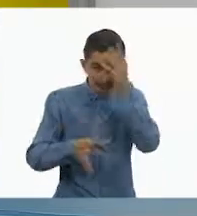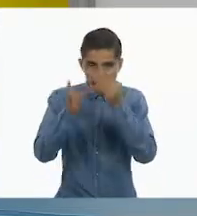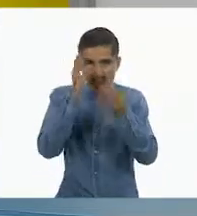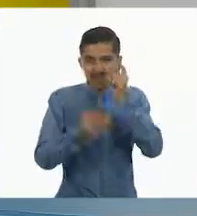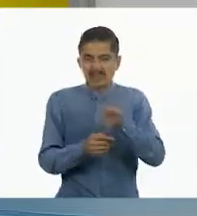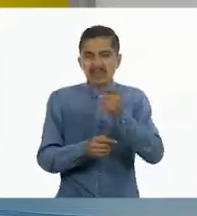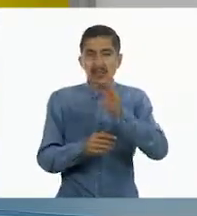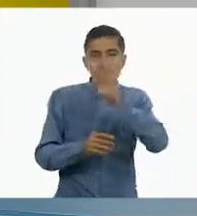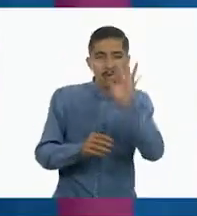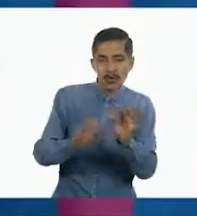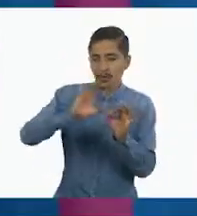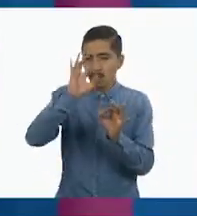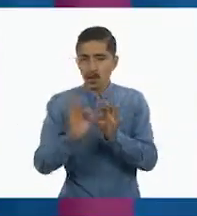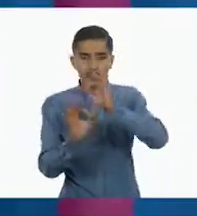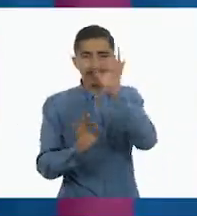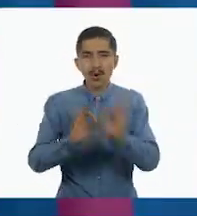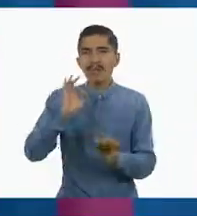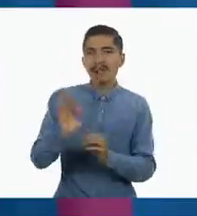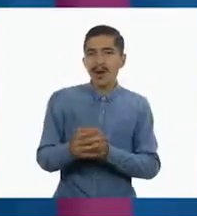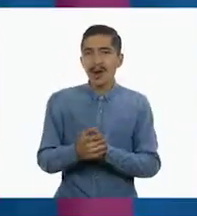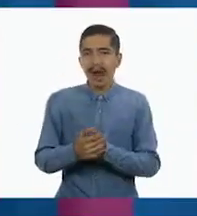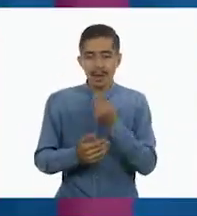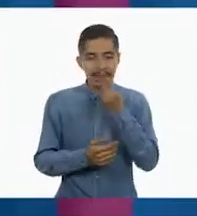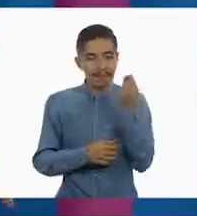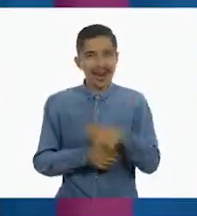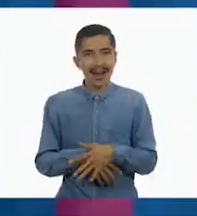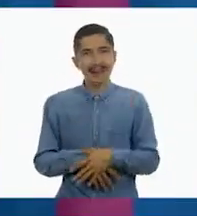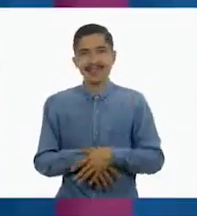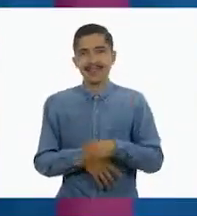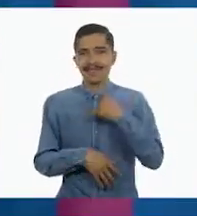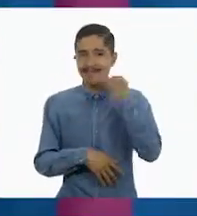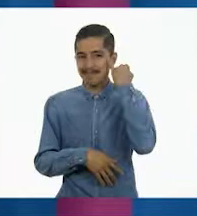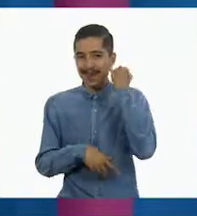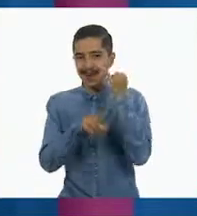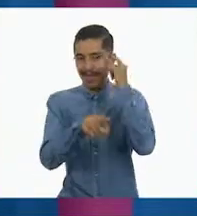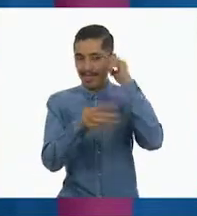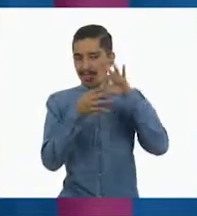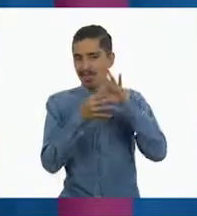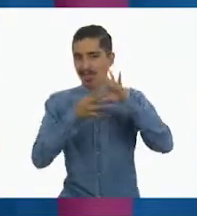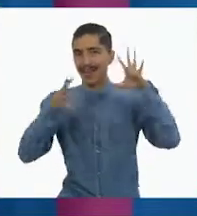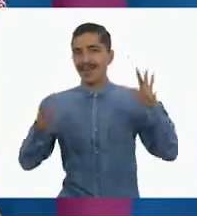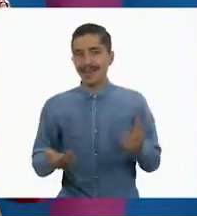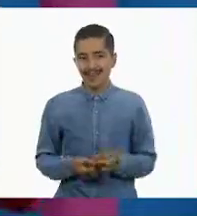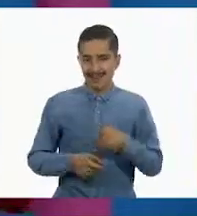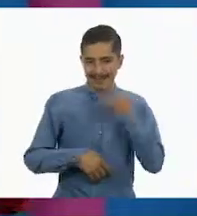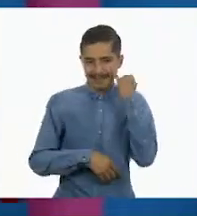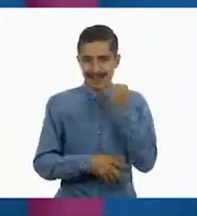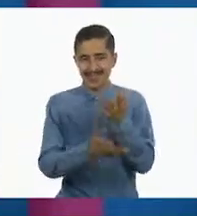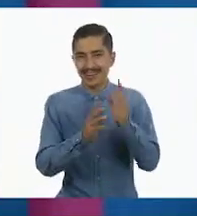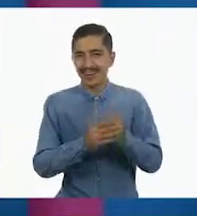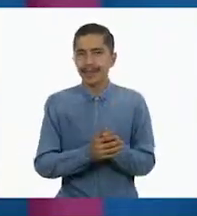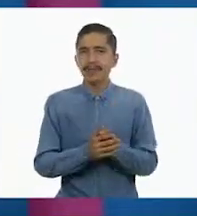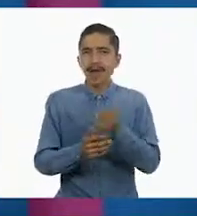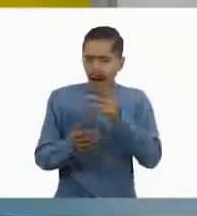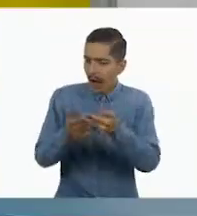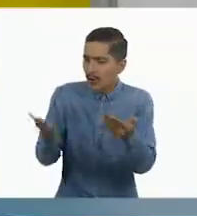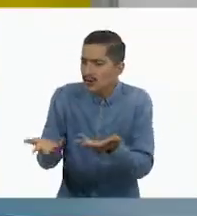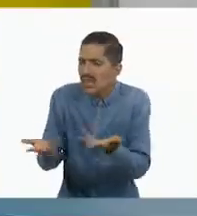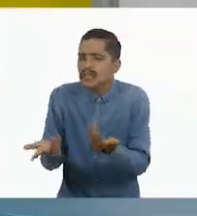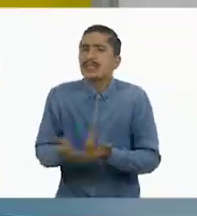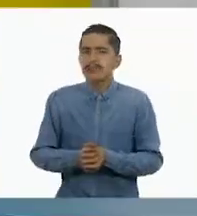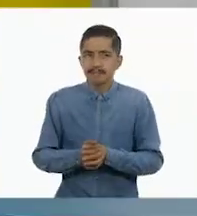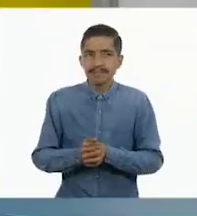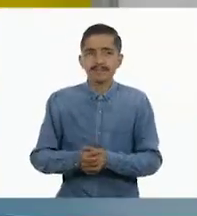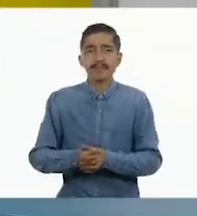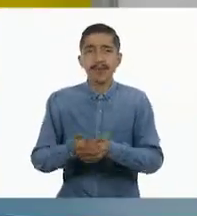los porcentajes. Ay, qué paz, yo pensé que ya se estaba volviendo loca, Gaby. Entonces, ¿qué haremos el día de hoy? Vamos